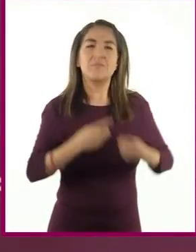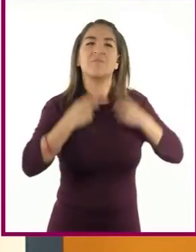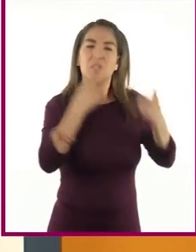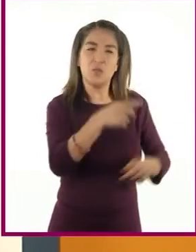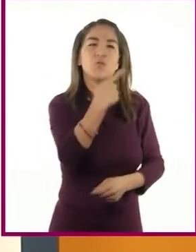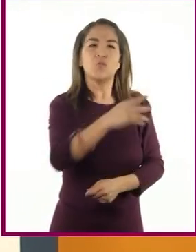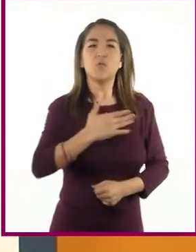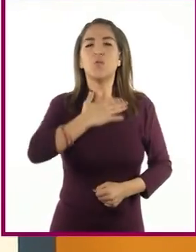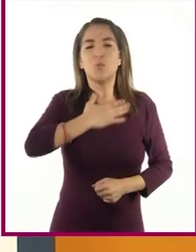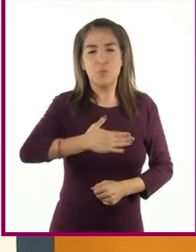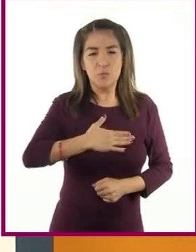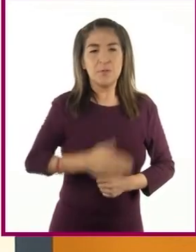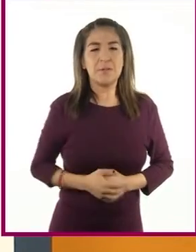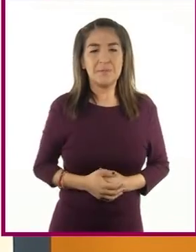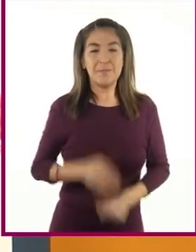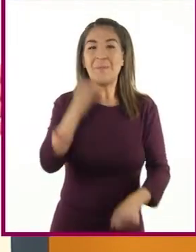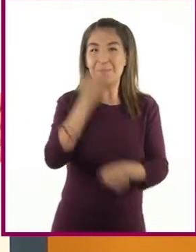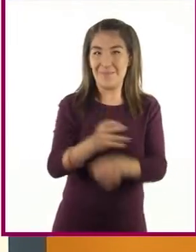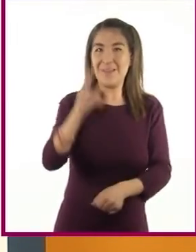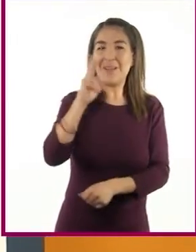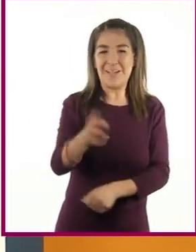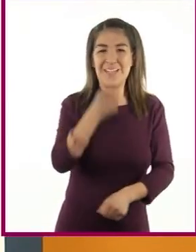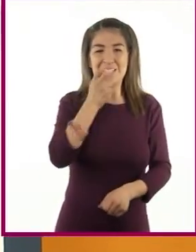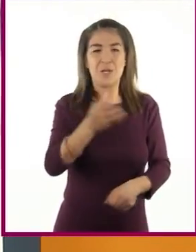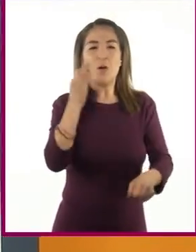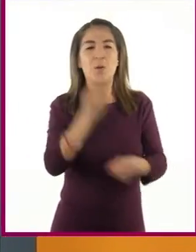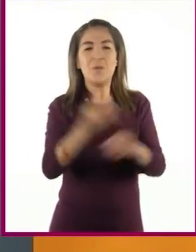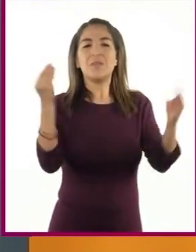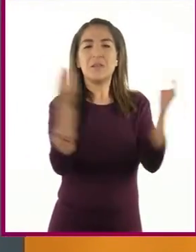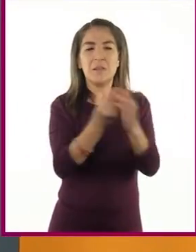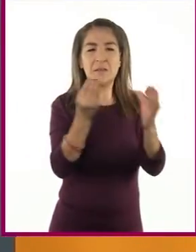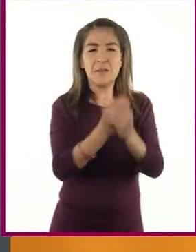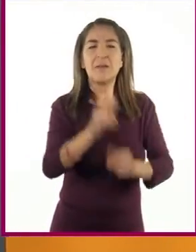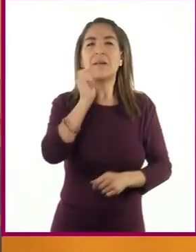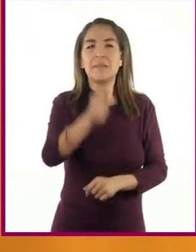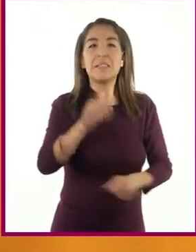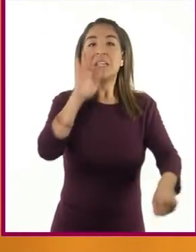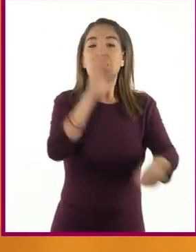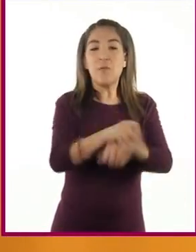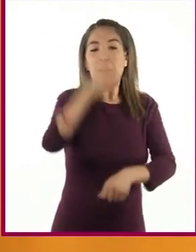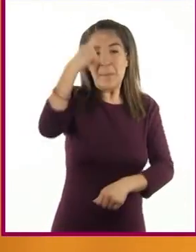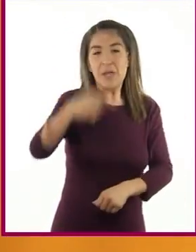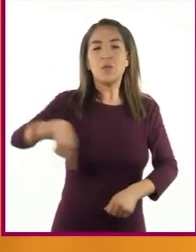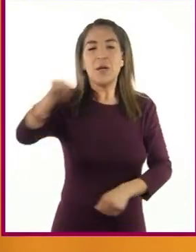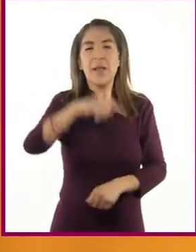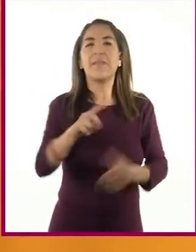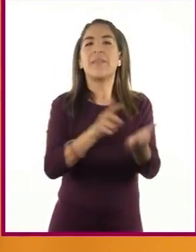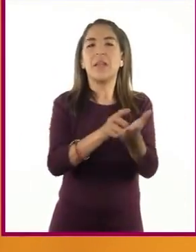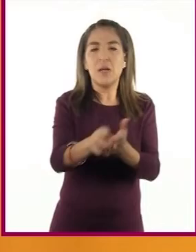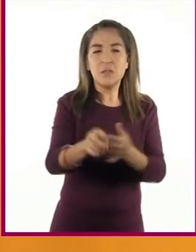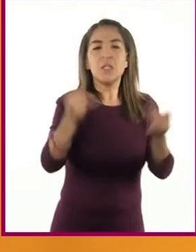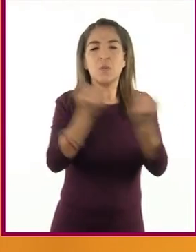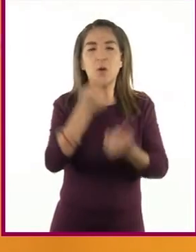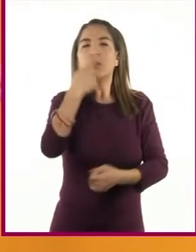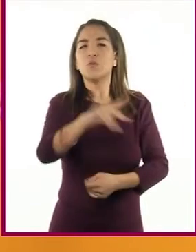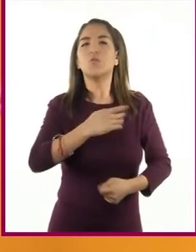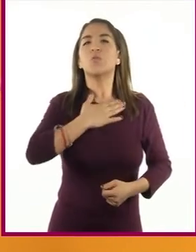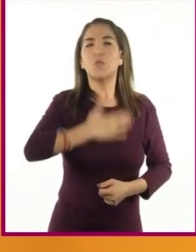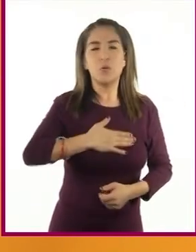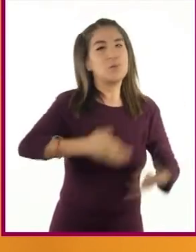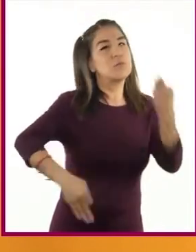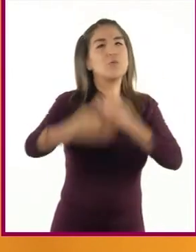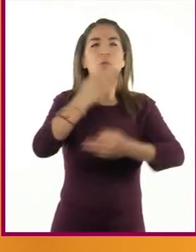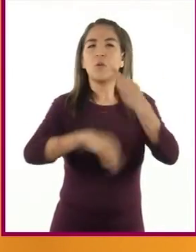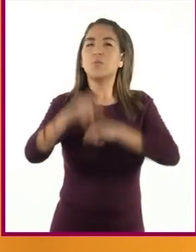justicia. Como vimos a lo largo de la sesión, en la defensa de los derechos y el acceso a la justicia,